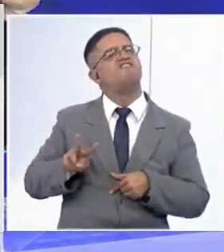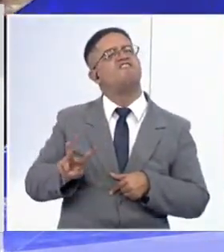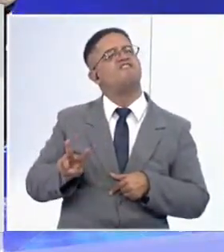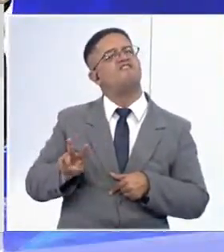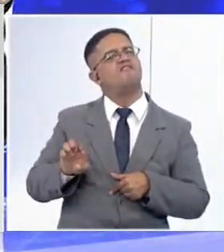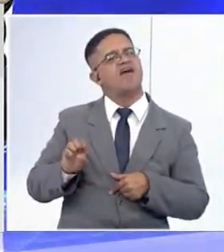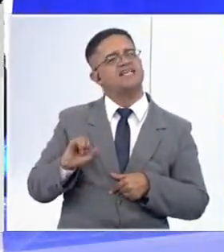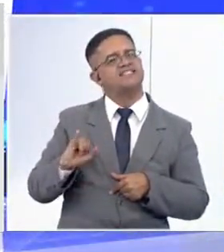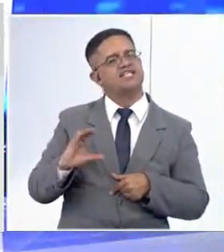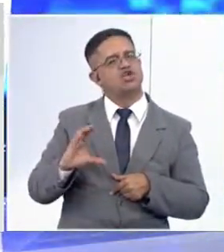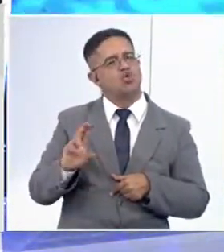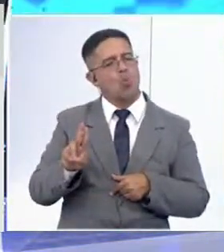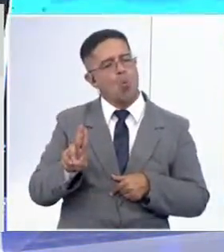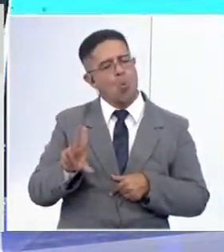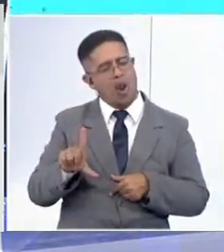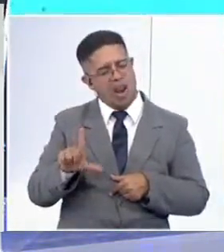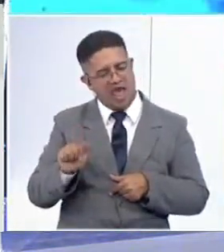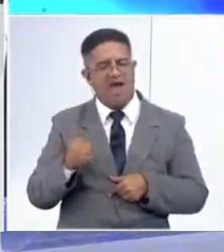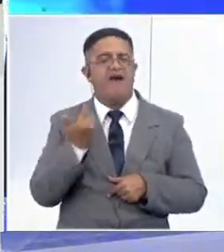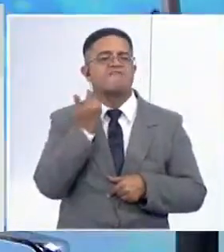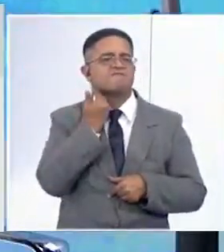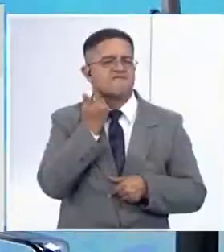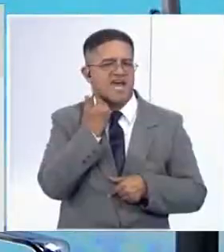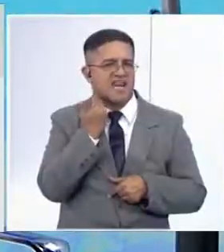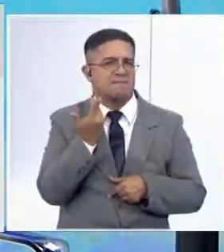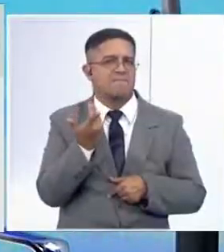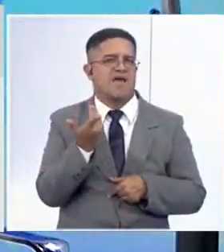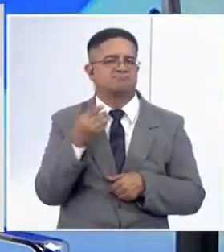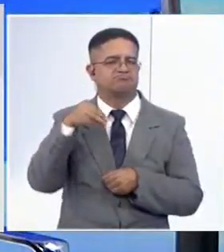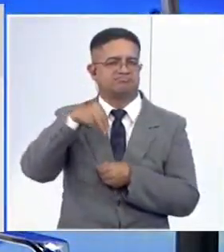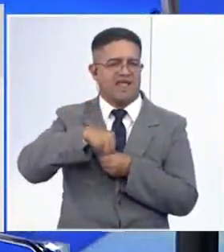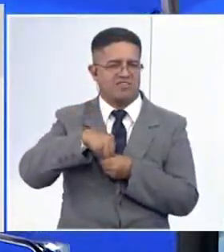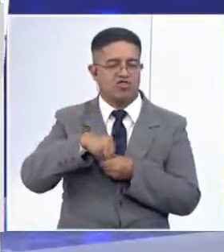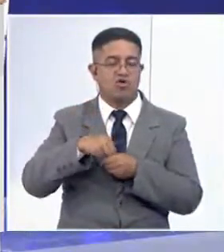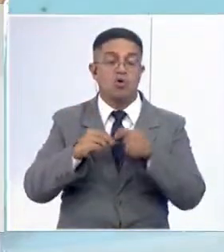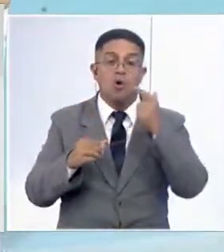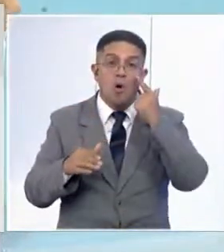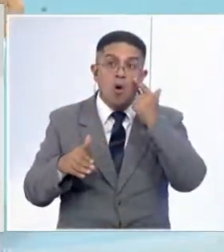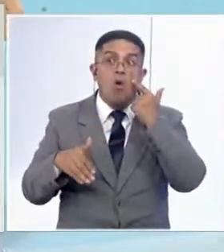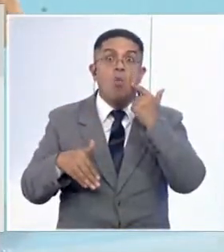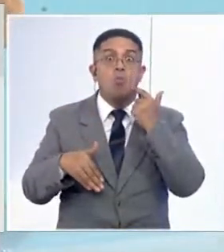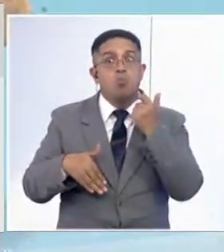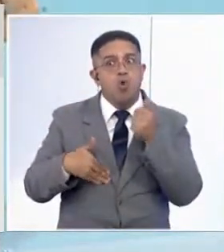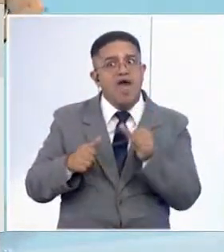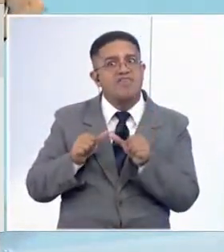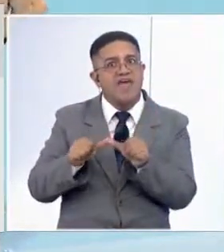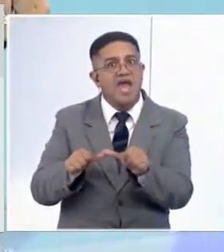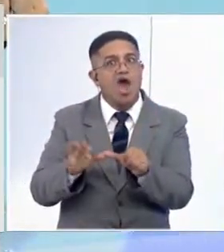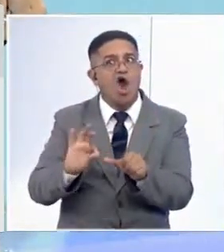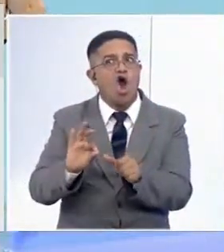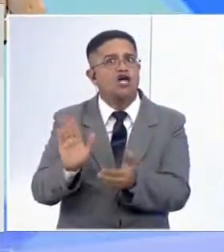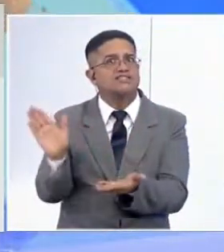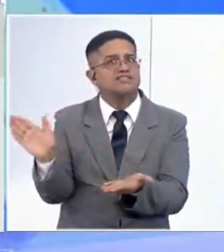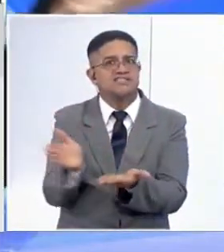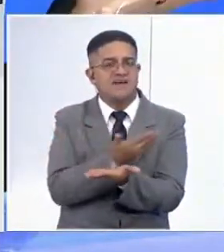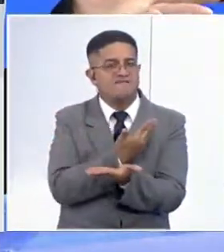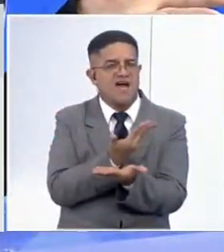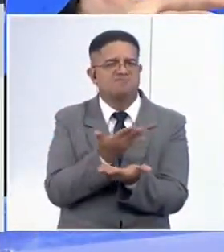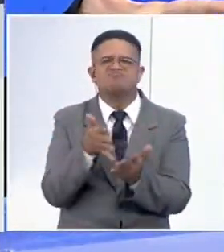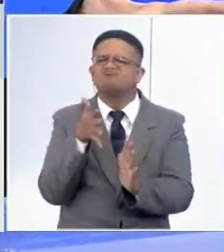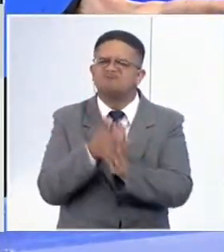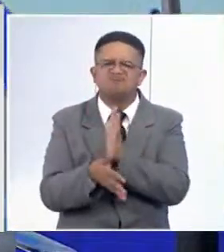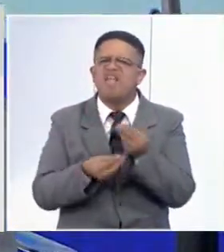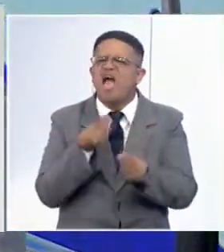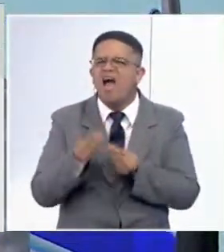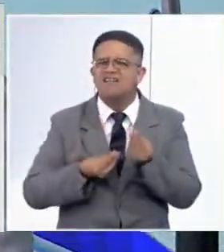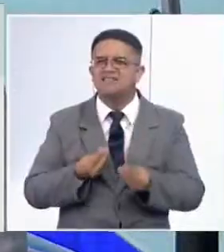está totalmente colapsada internamente? ¿Se puede quedar? ¿Se va en esta operación? ¿Qué sucede con